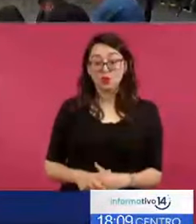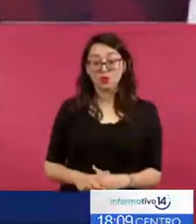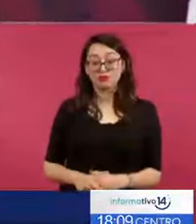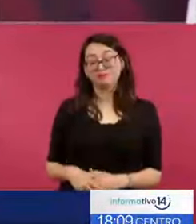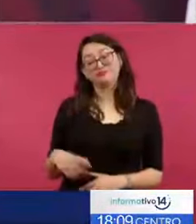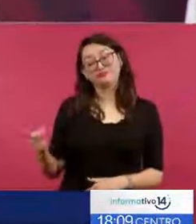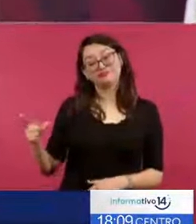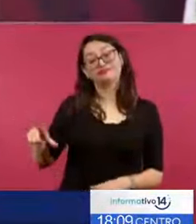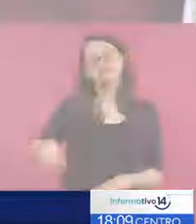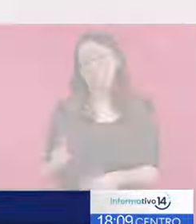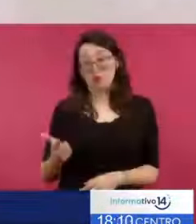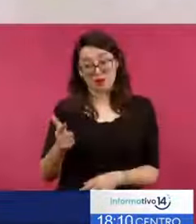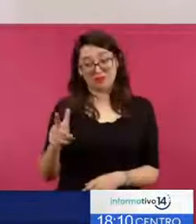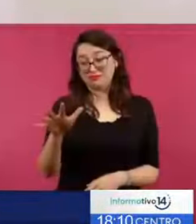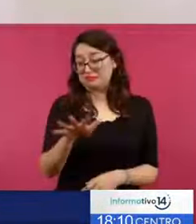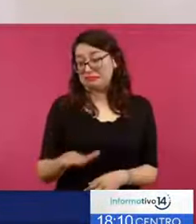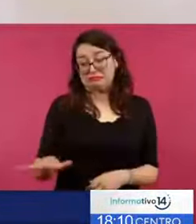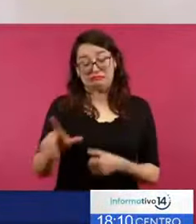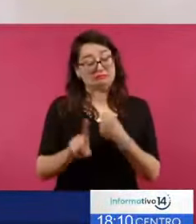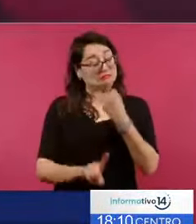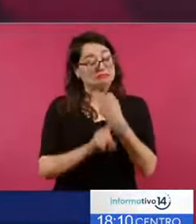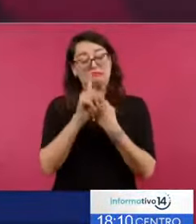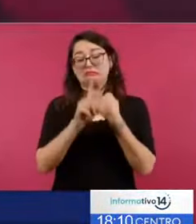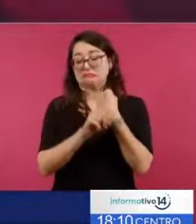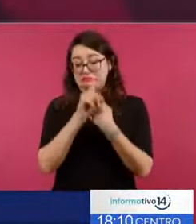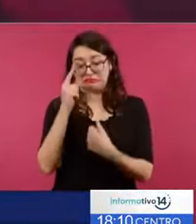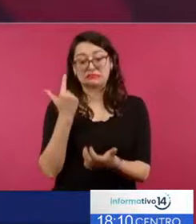Pues el gobernador. Y hay